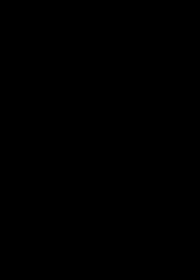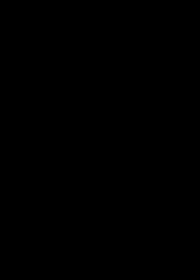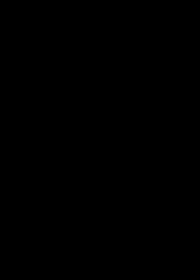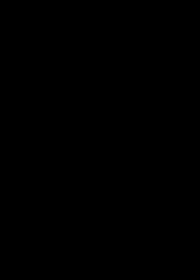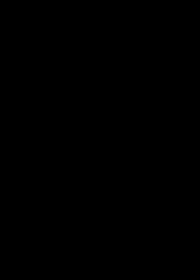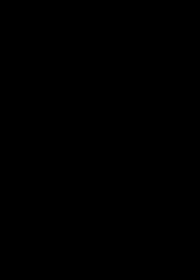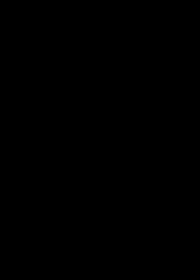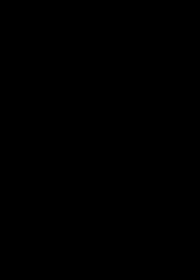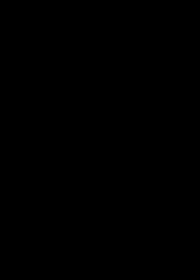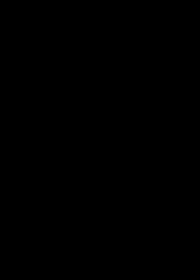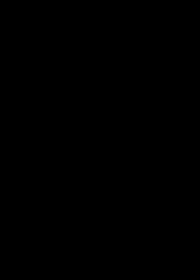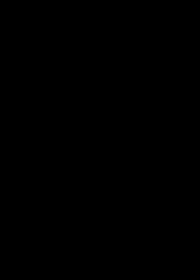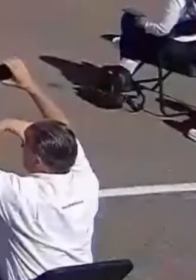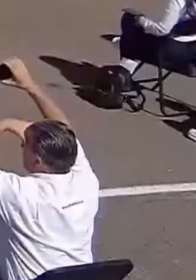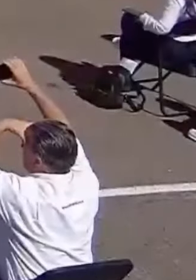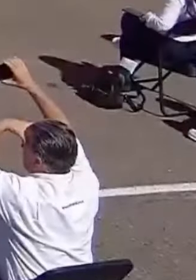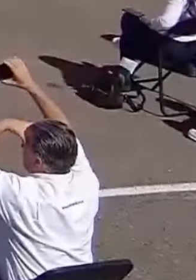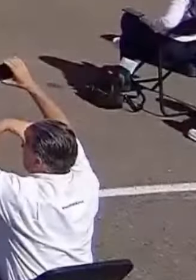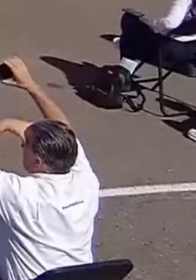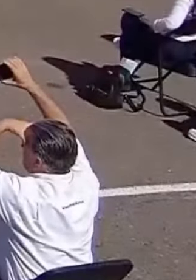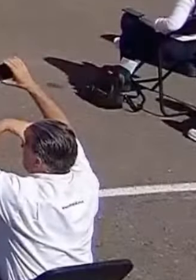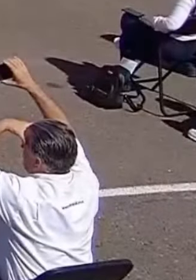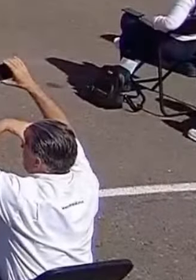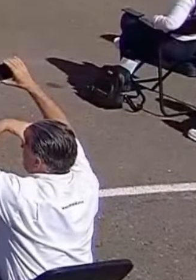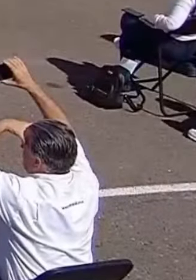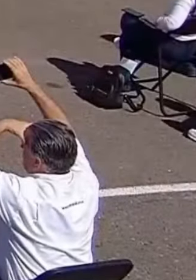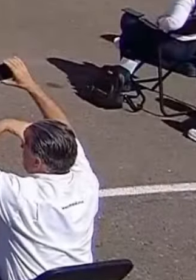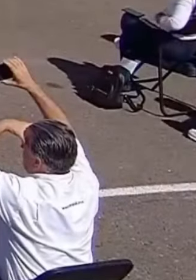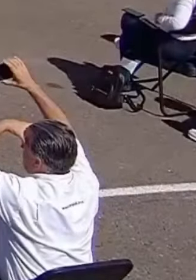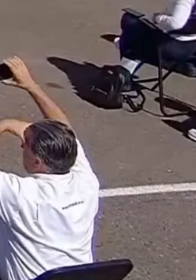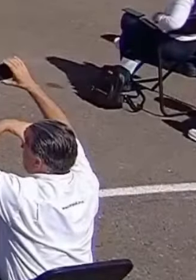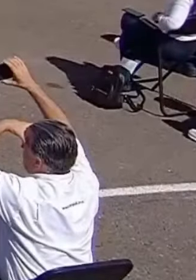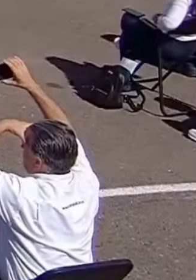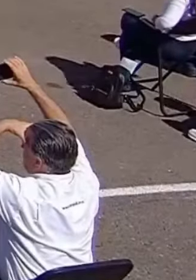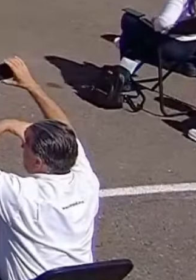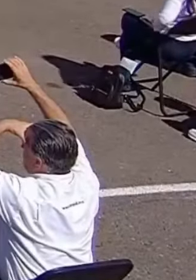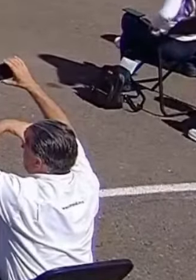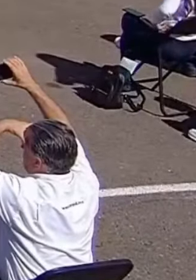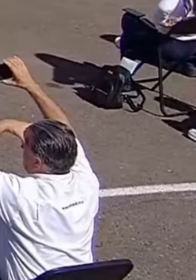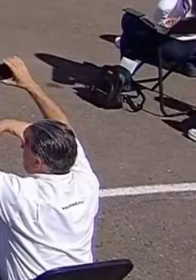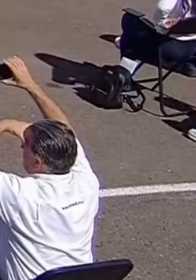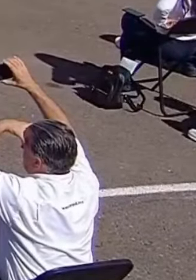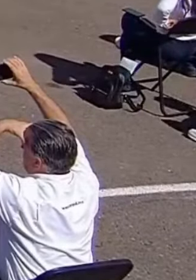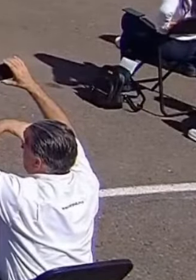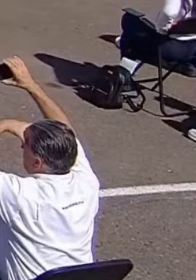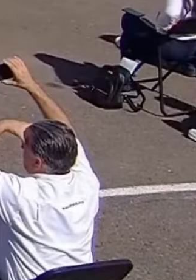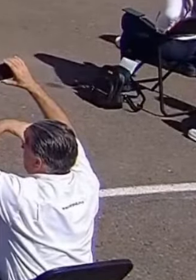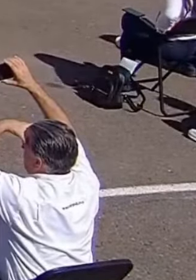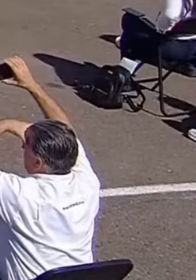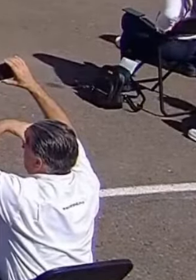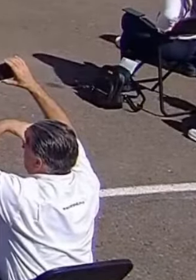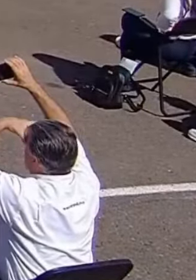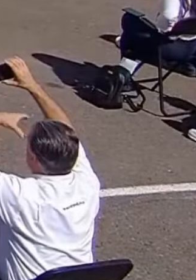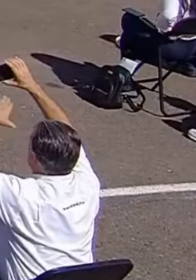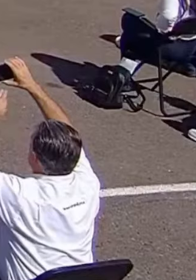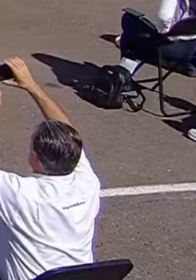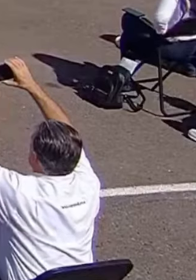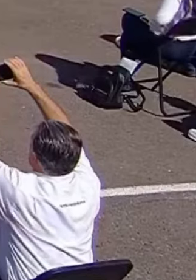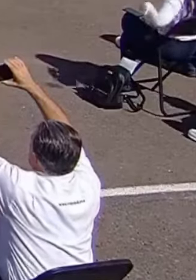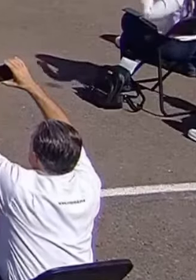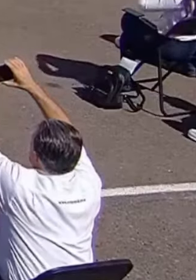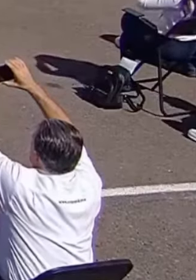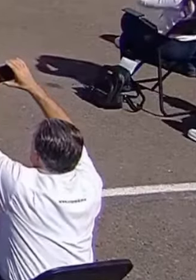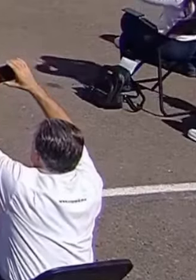haya sucedido algo así. A riesgo de mi vida, defendí el honor.